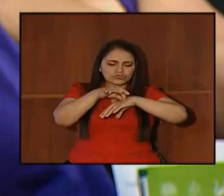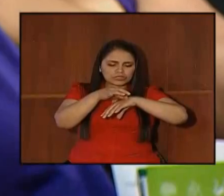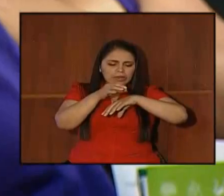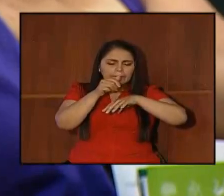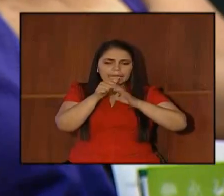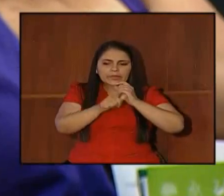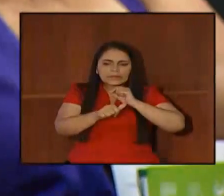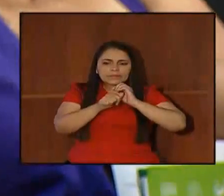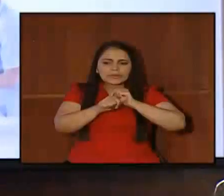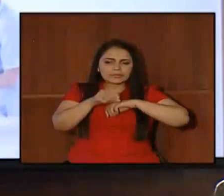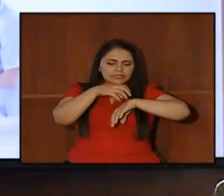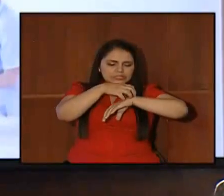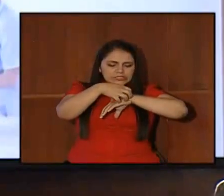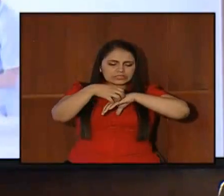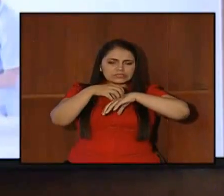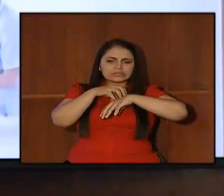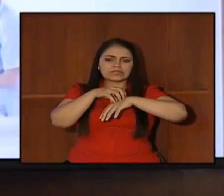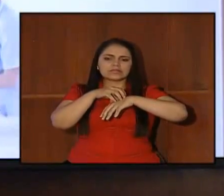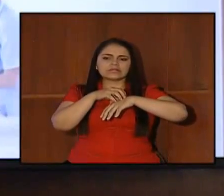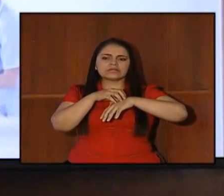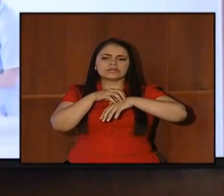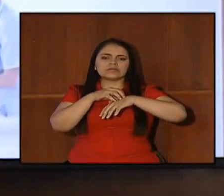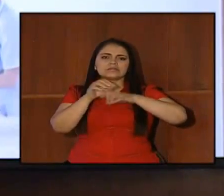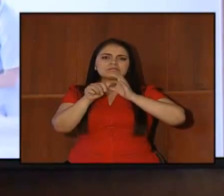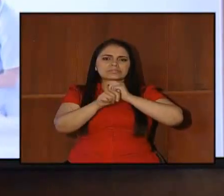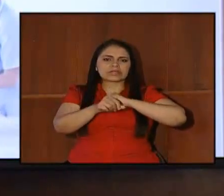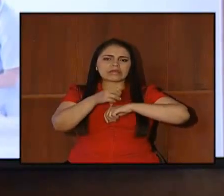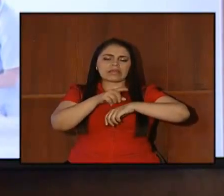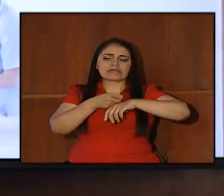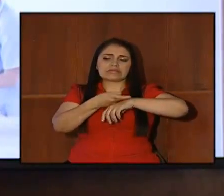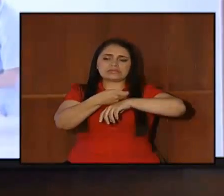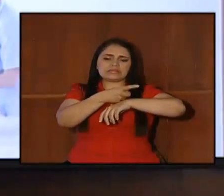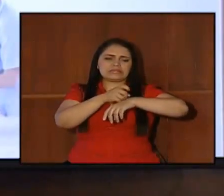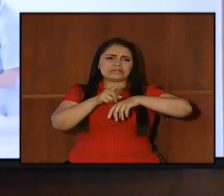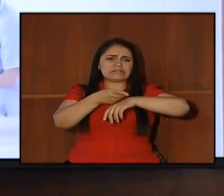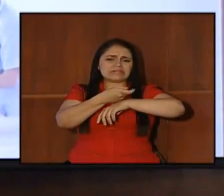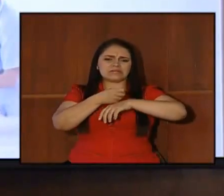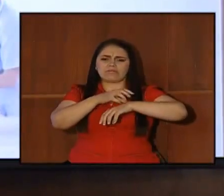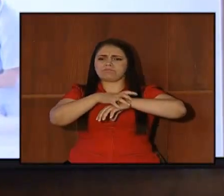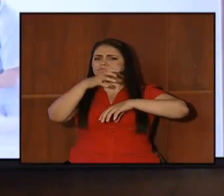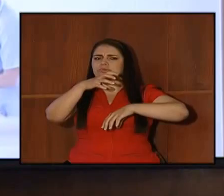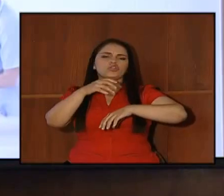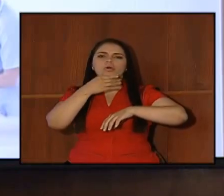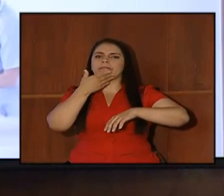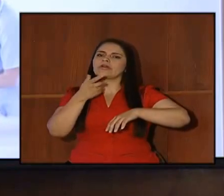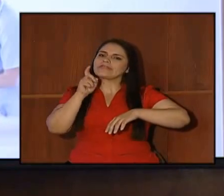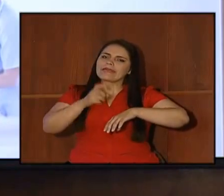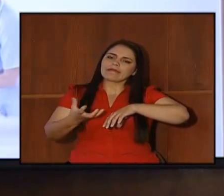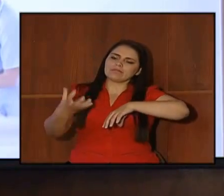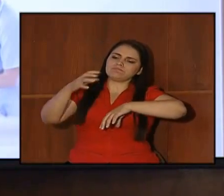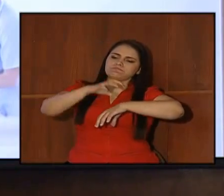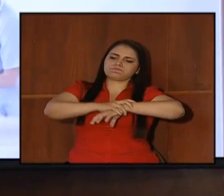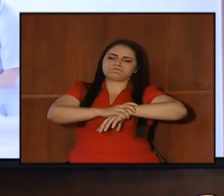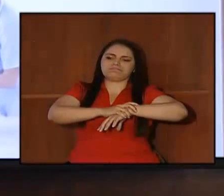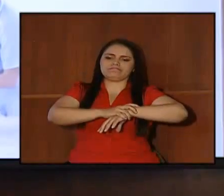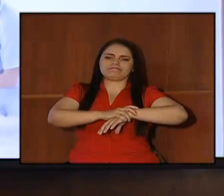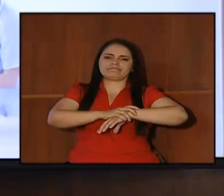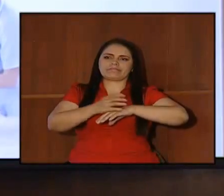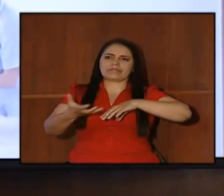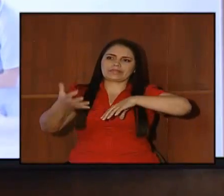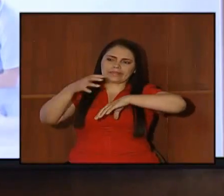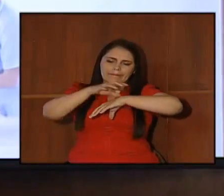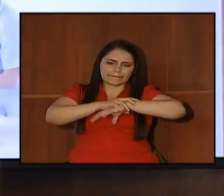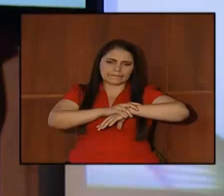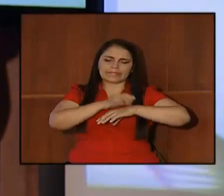heridas, se para una mosca en una herida, deja ahí sus huevos y después el paciente puede resultar con gusanos en la herida. Entonces las heridas no se